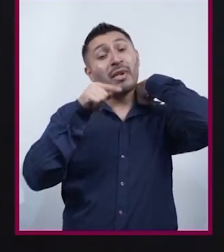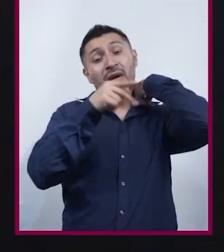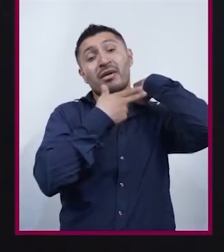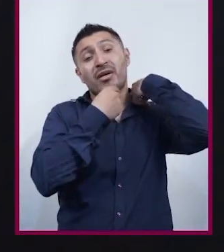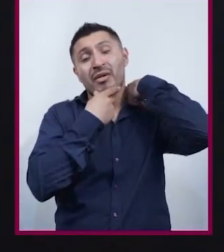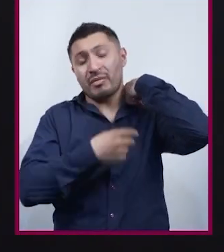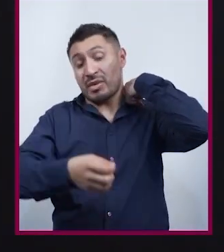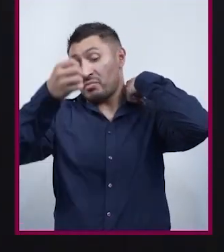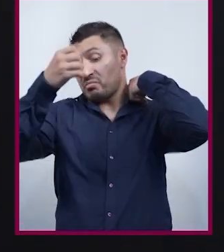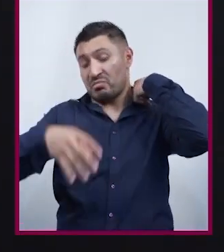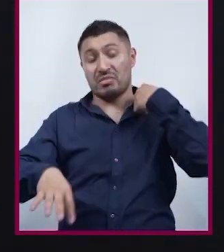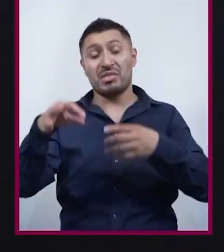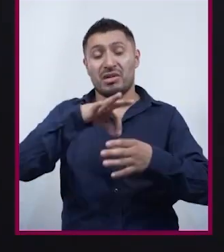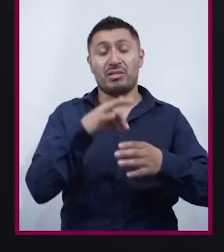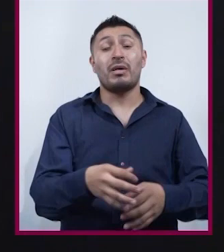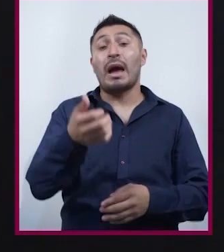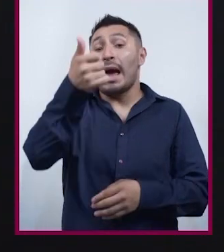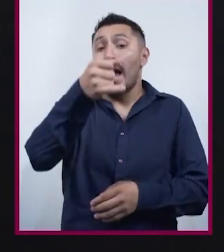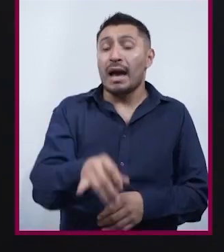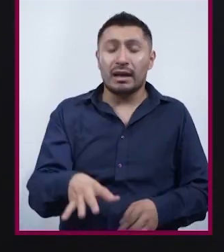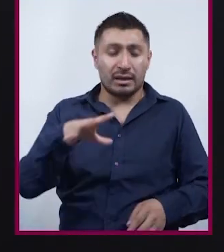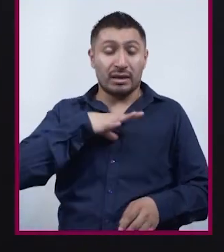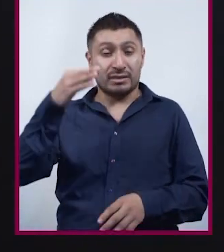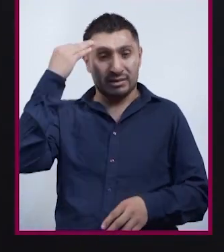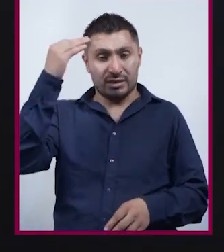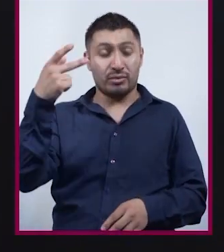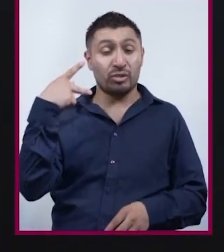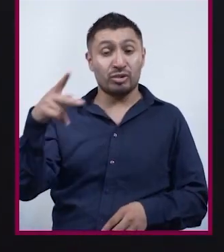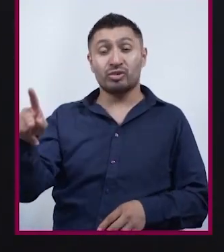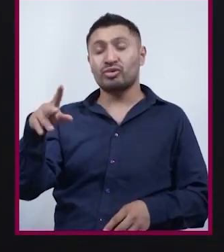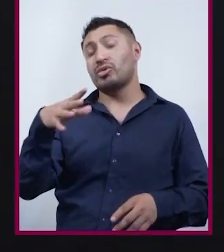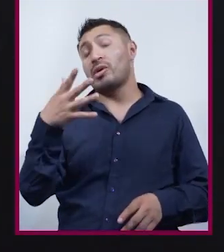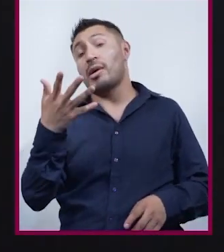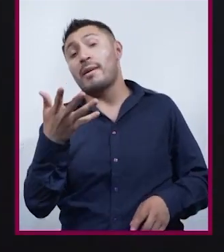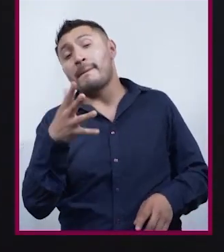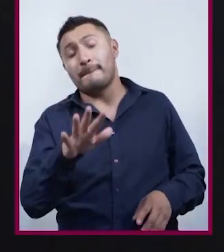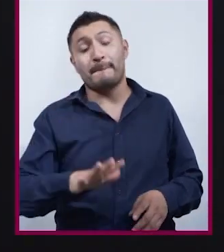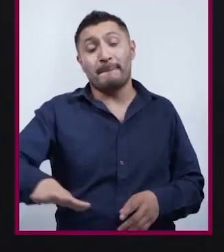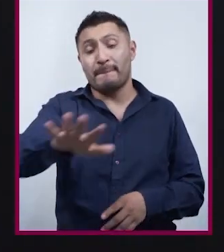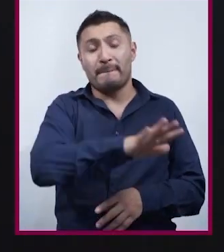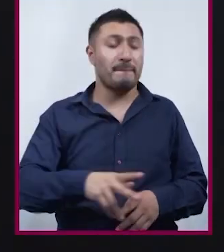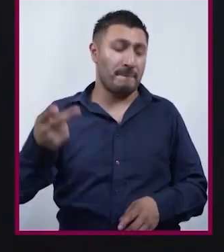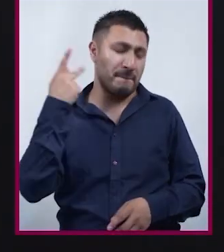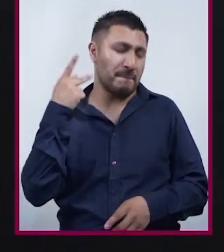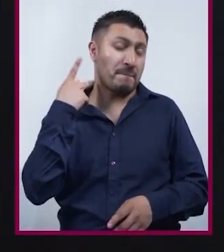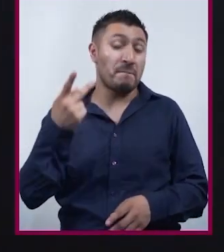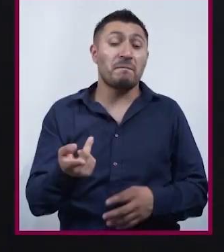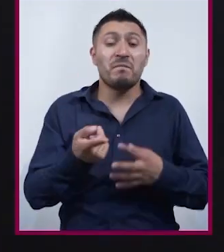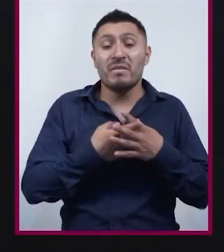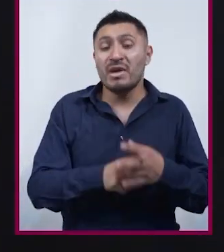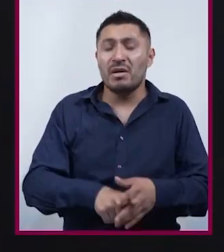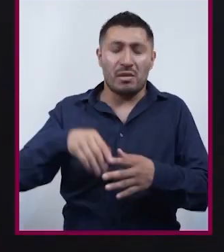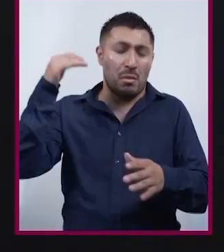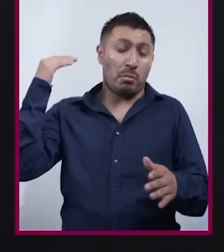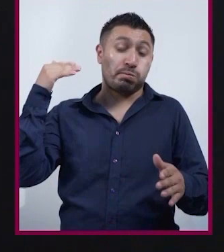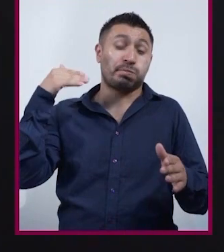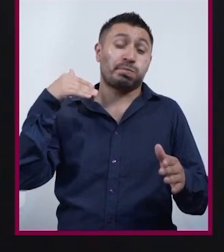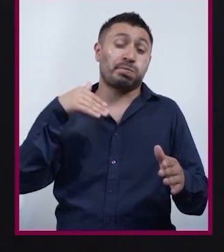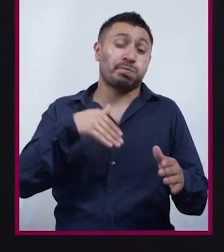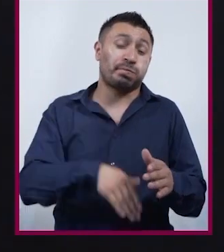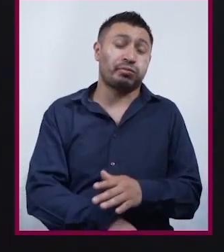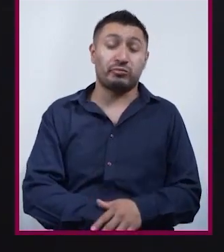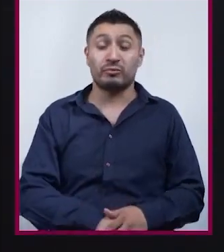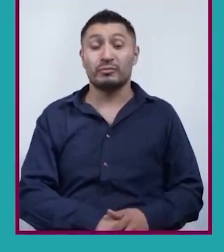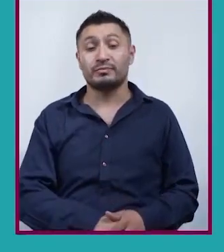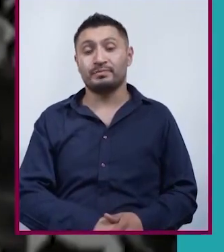embargo, Vasconcelos perdió las elecciones. Fue así como su época dorada, al menos en el terreno de lo político, inició su